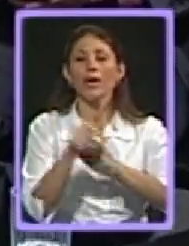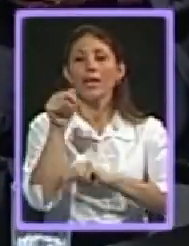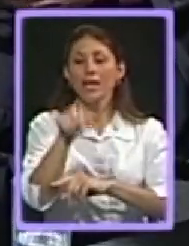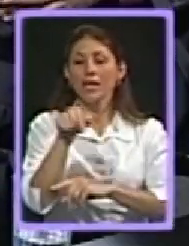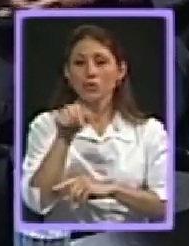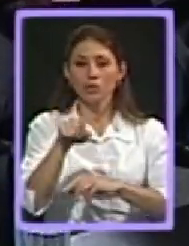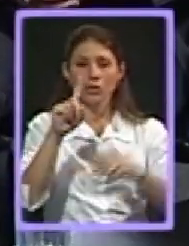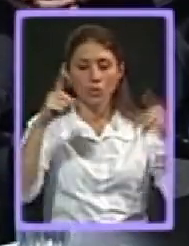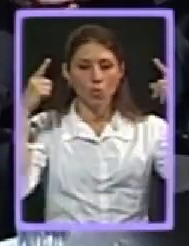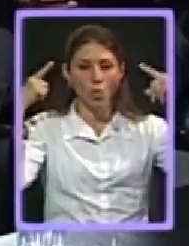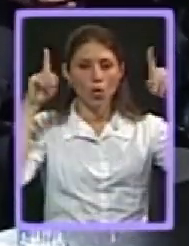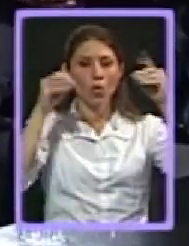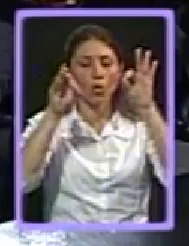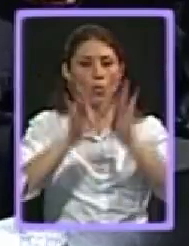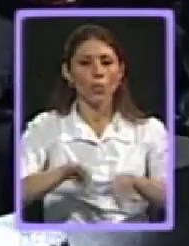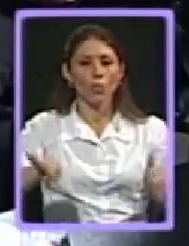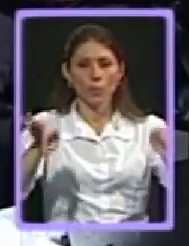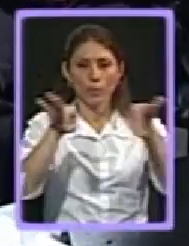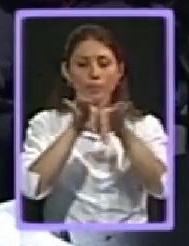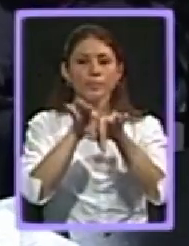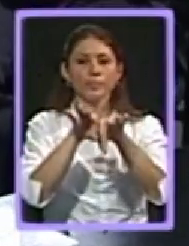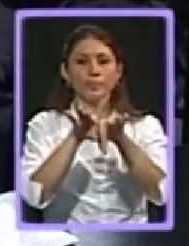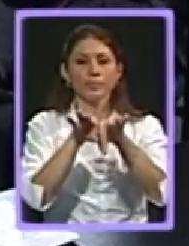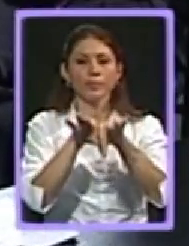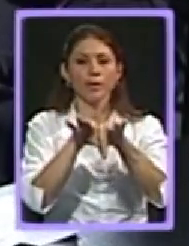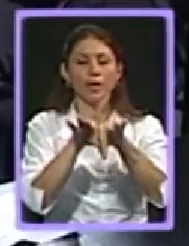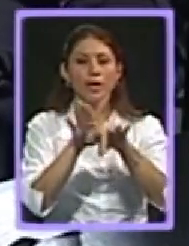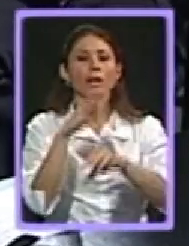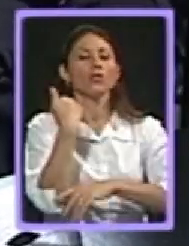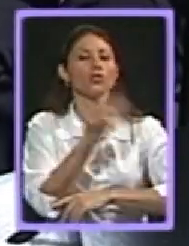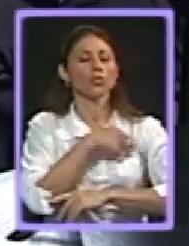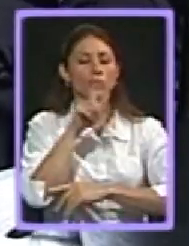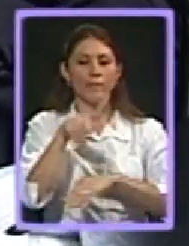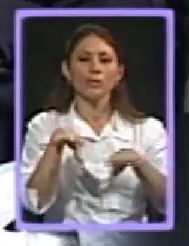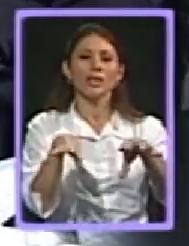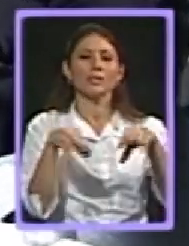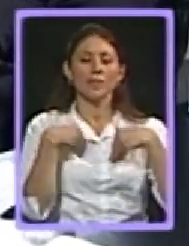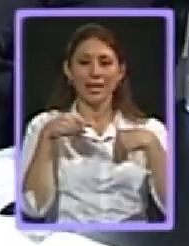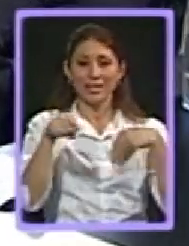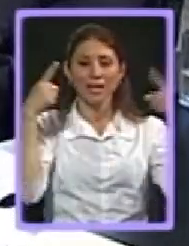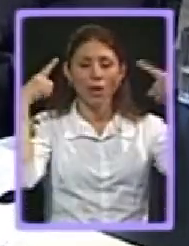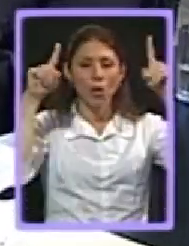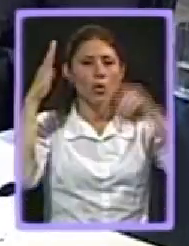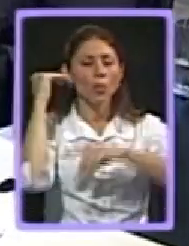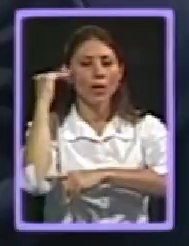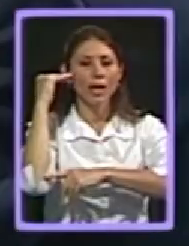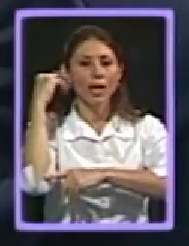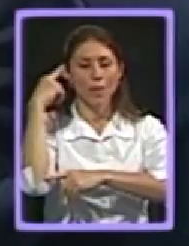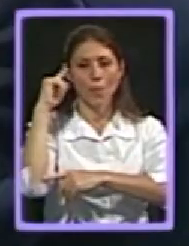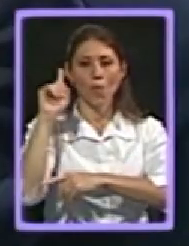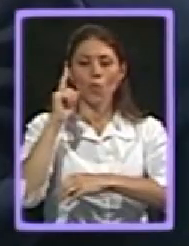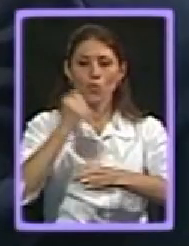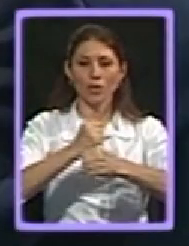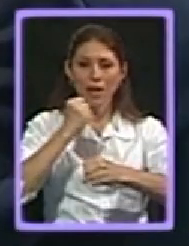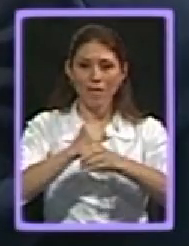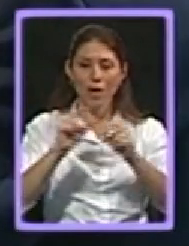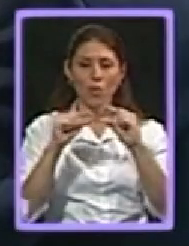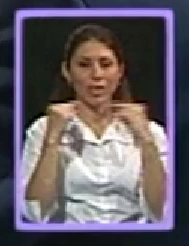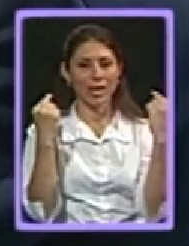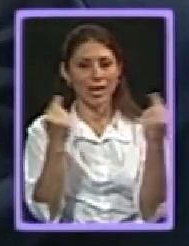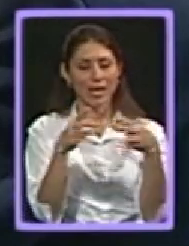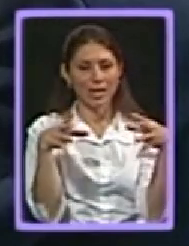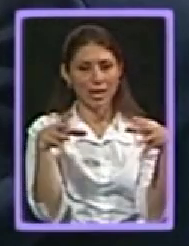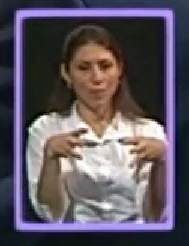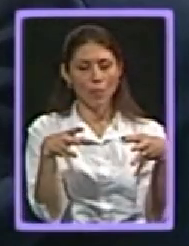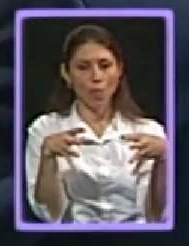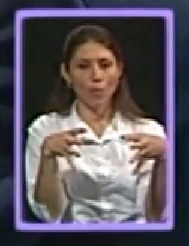un logro significativo que tenemos que reconocer, responde a un trabajo, como usted decía, de equipo, la